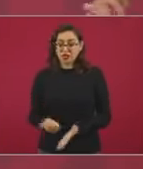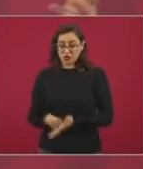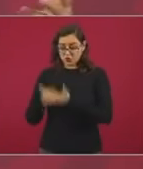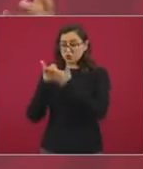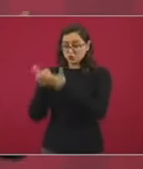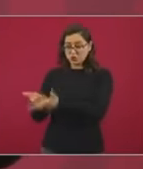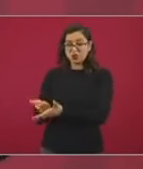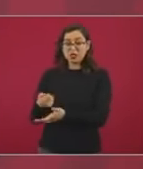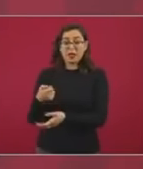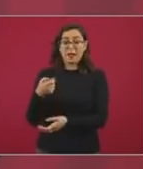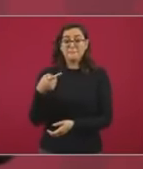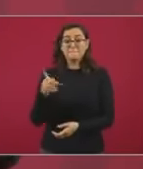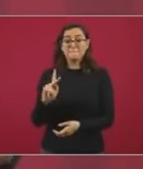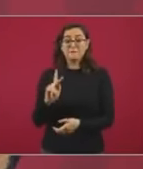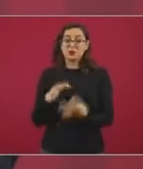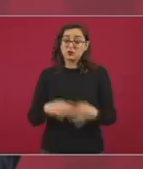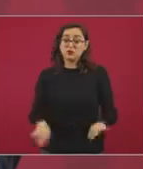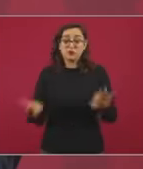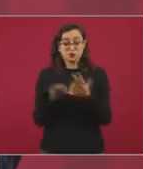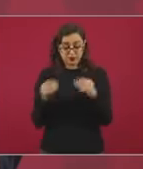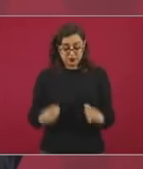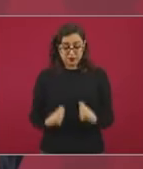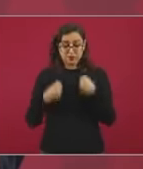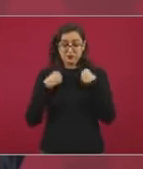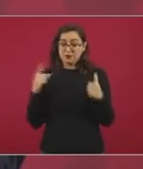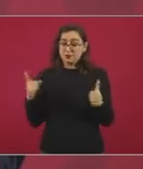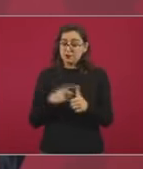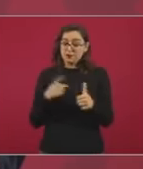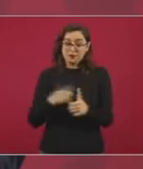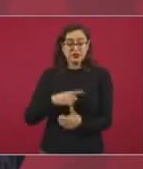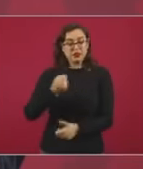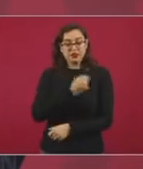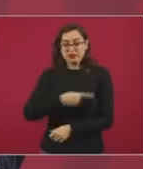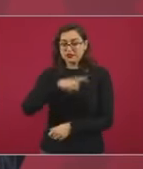es que no perdiéramos vidas humanas. Eso se logró